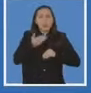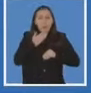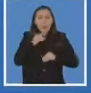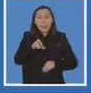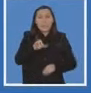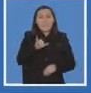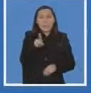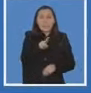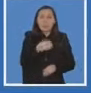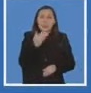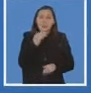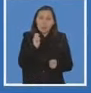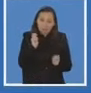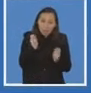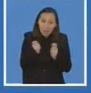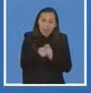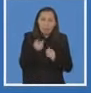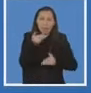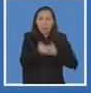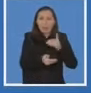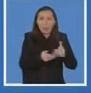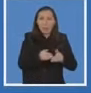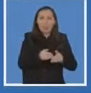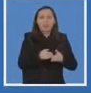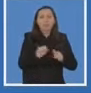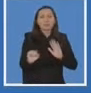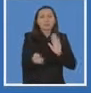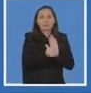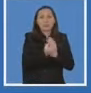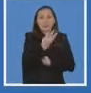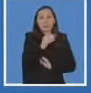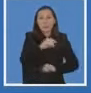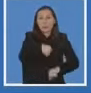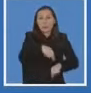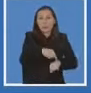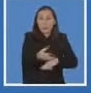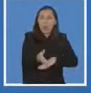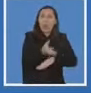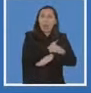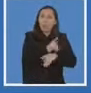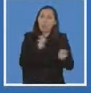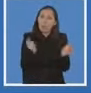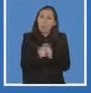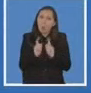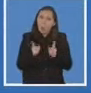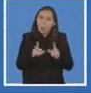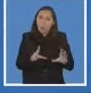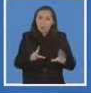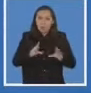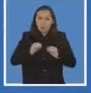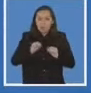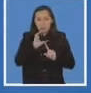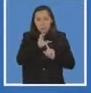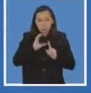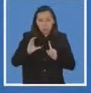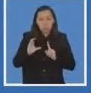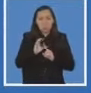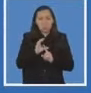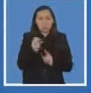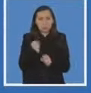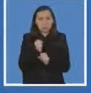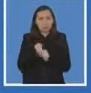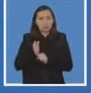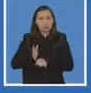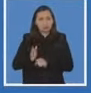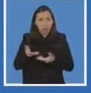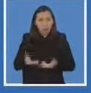las pymes que han dado el paso hacia adelante con el sello de las 40 horas y que se han adelantado y que han hecho suyo culturalmente y en la